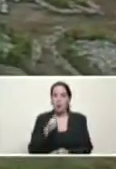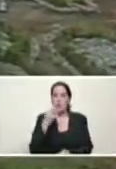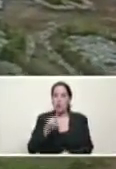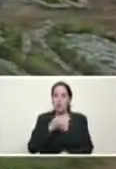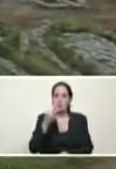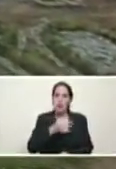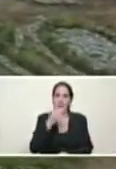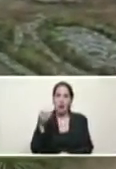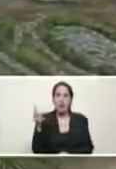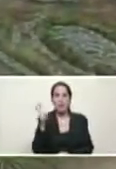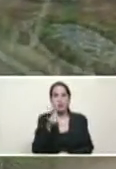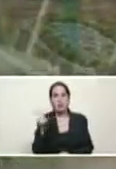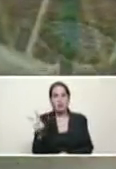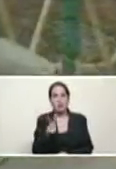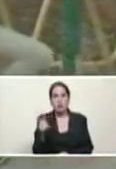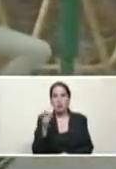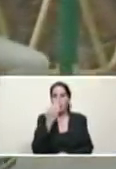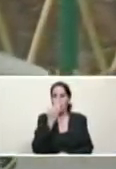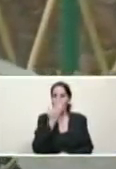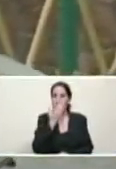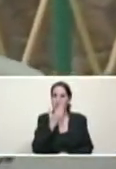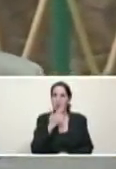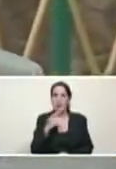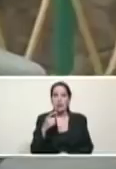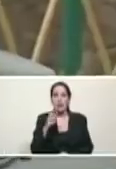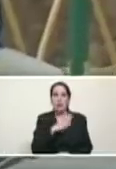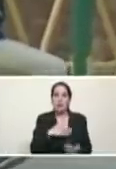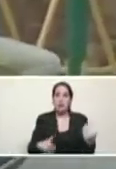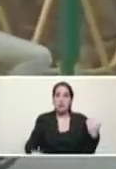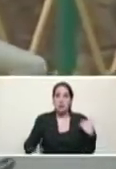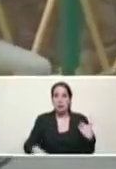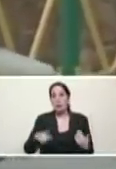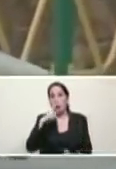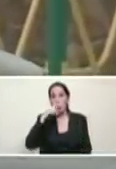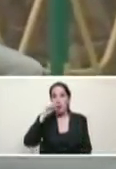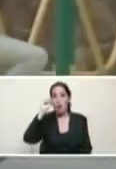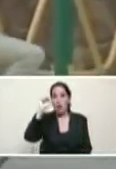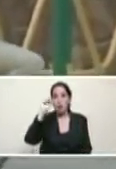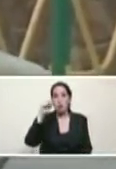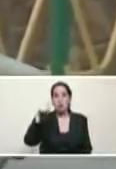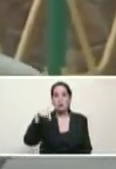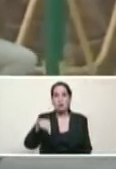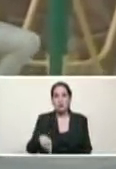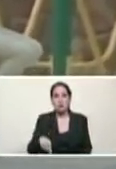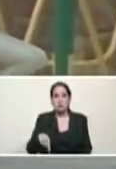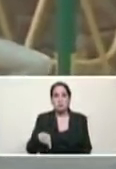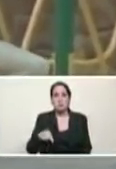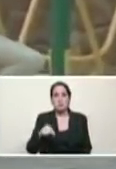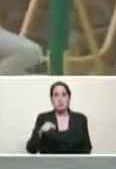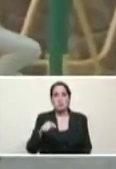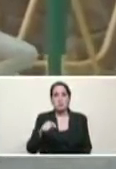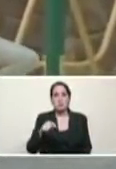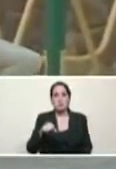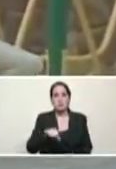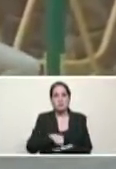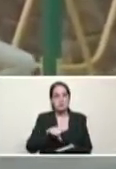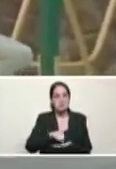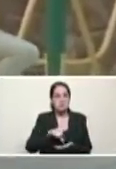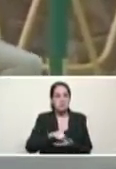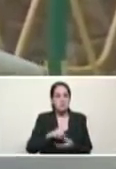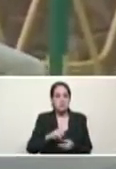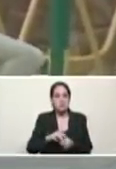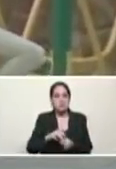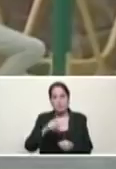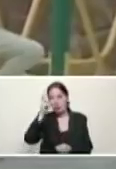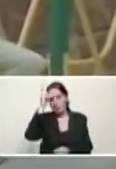Venezuela. Buenas tardes, nuestro querido presidente Nicolás Maduro Moro. Desde acá, desde la capital del estado Falcón, raíz de